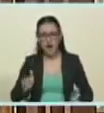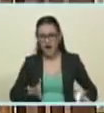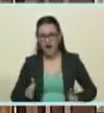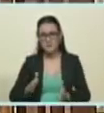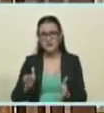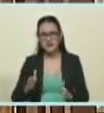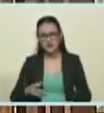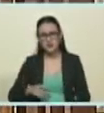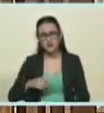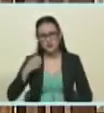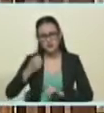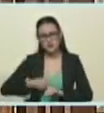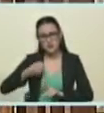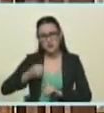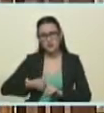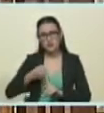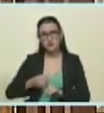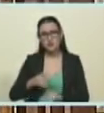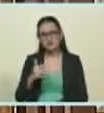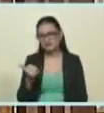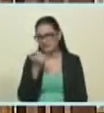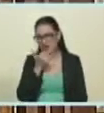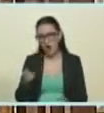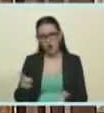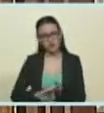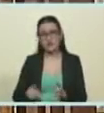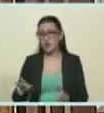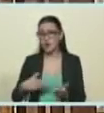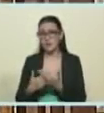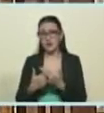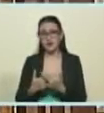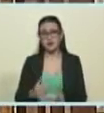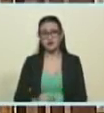hemos transitado, para que no se cometan los mismos errores.